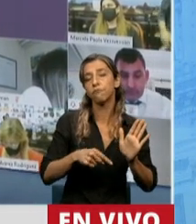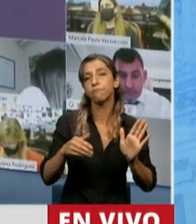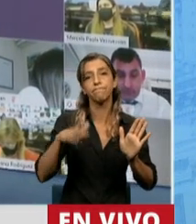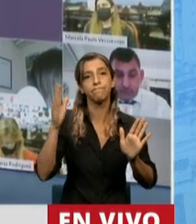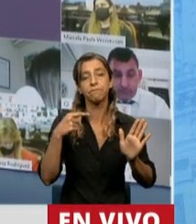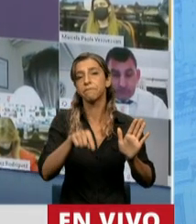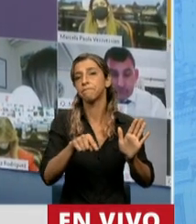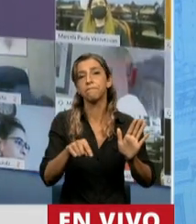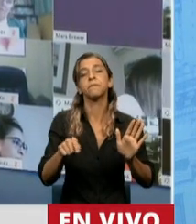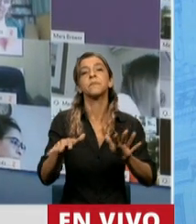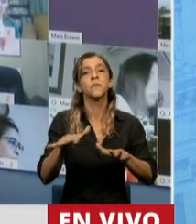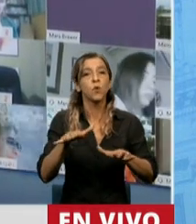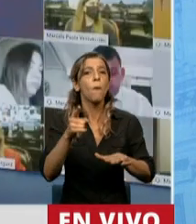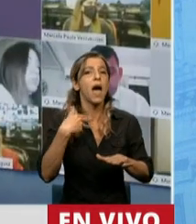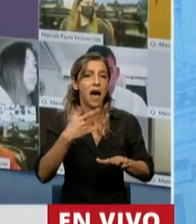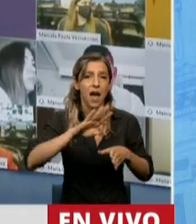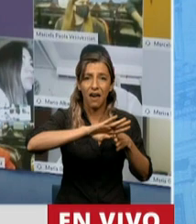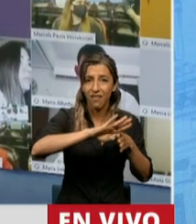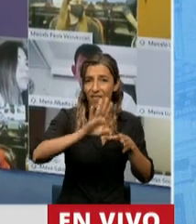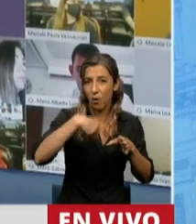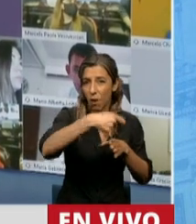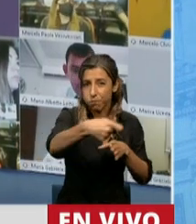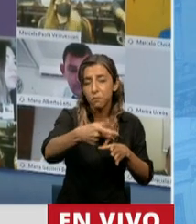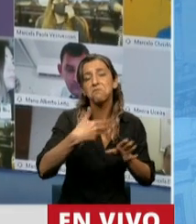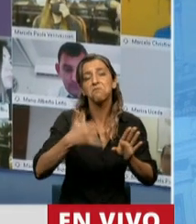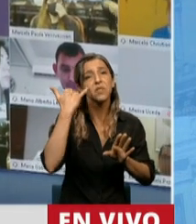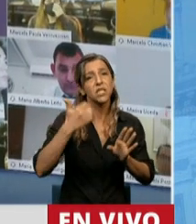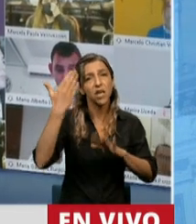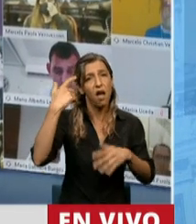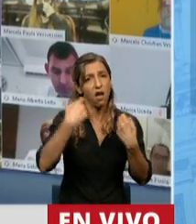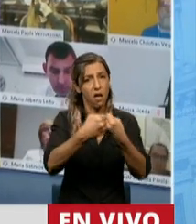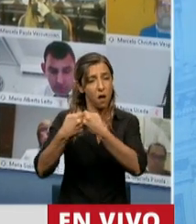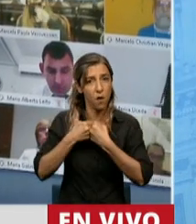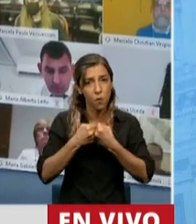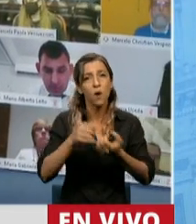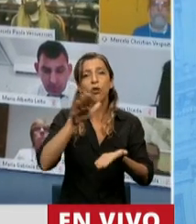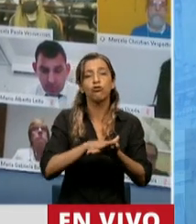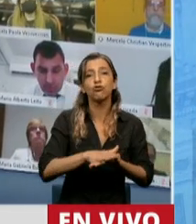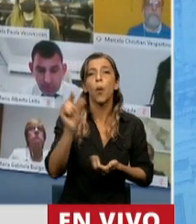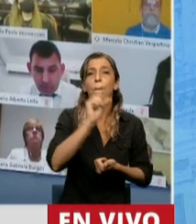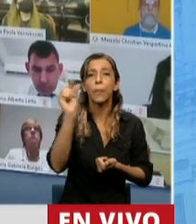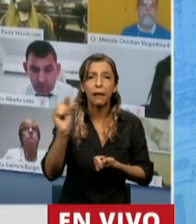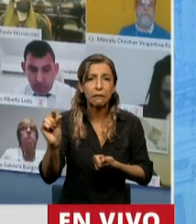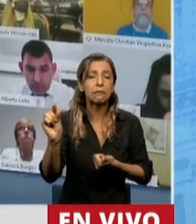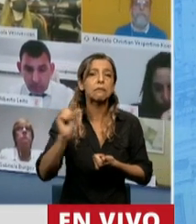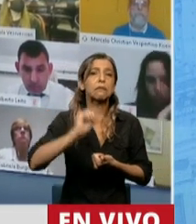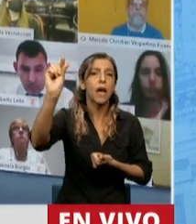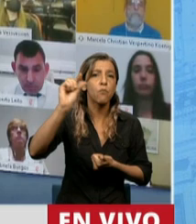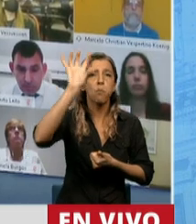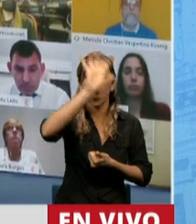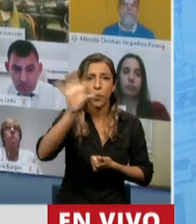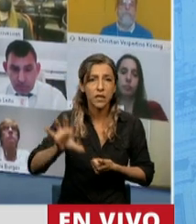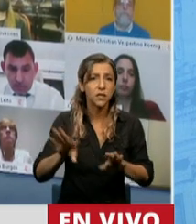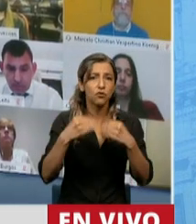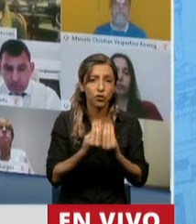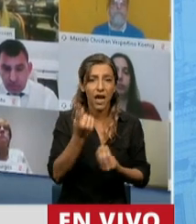reparación histórica está garantizado con la redacción que acordamos el tema de los préstamos a las provincias de 100,000